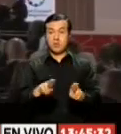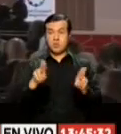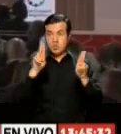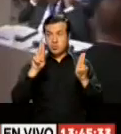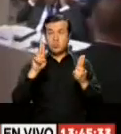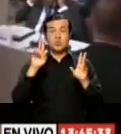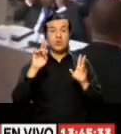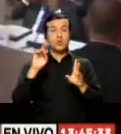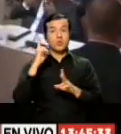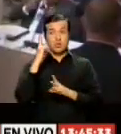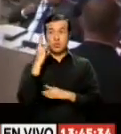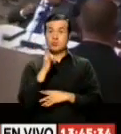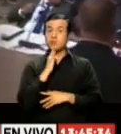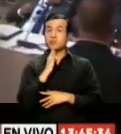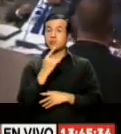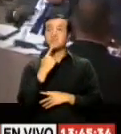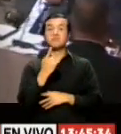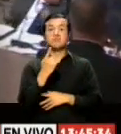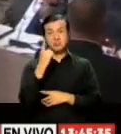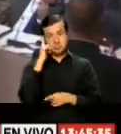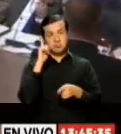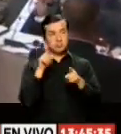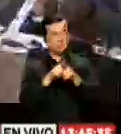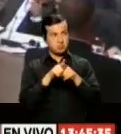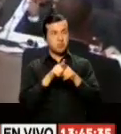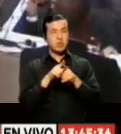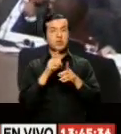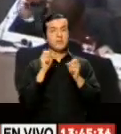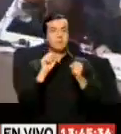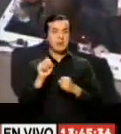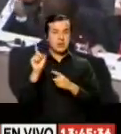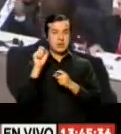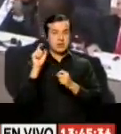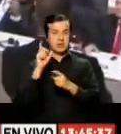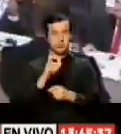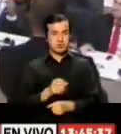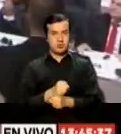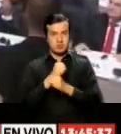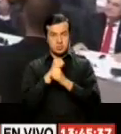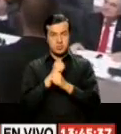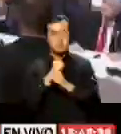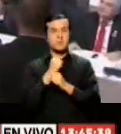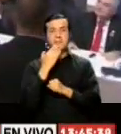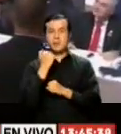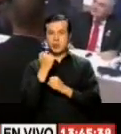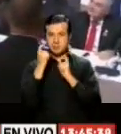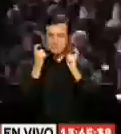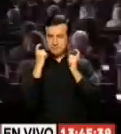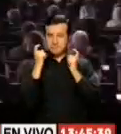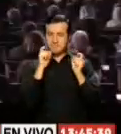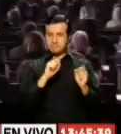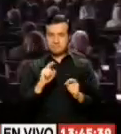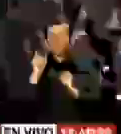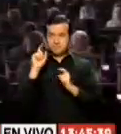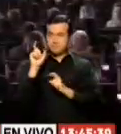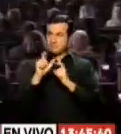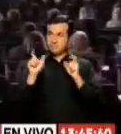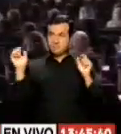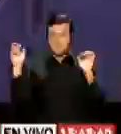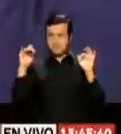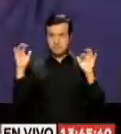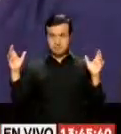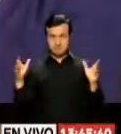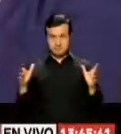Estados Unidos, concluyeron el llamado Pacto Mundial para una Migración Segura y tener el mejor manejo de la migración. Fernanda